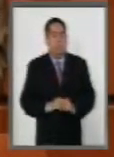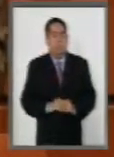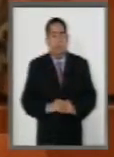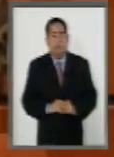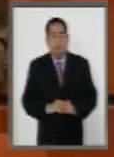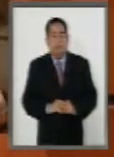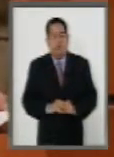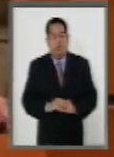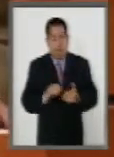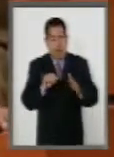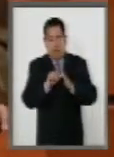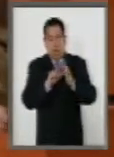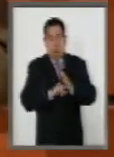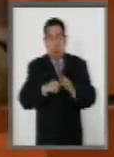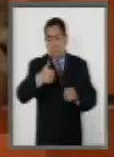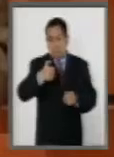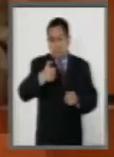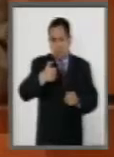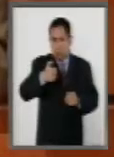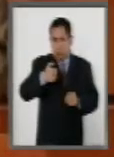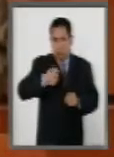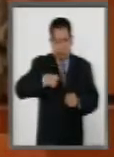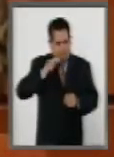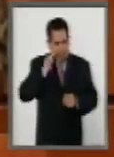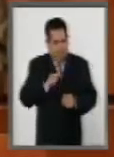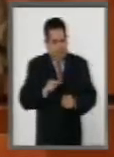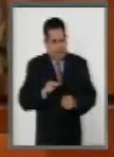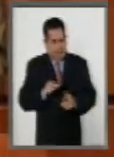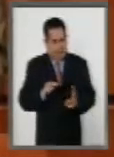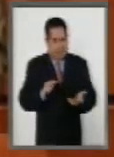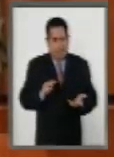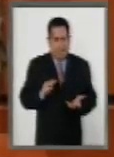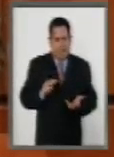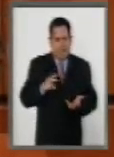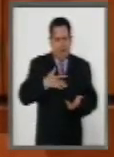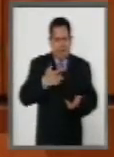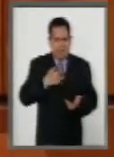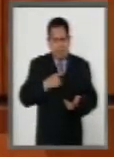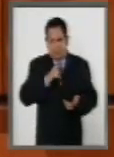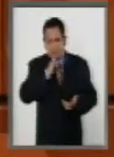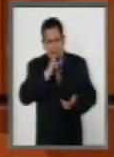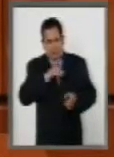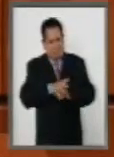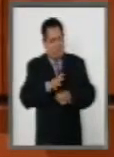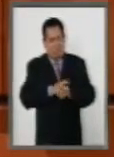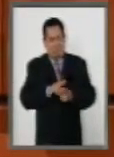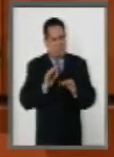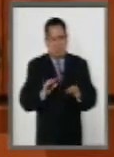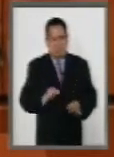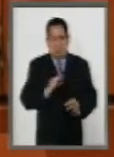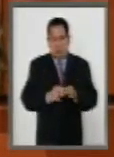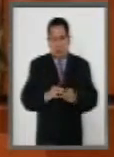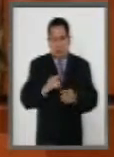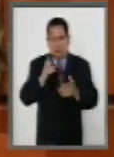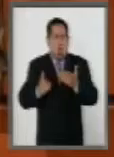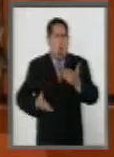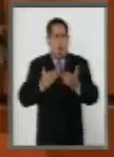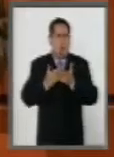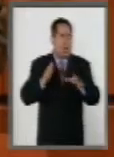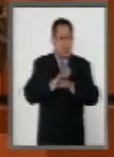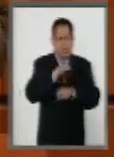el artículo sexto, desde mi visión, queda insuficiente como está planteado. No vamos a proponer